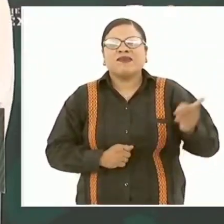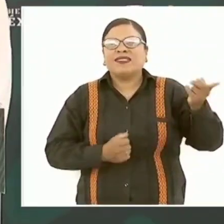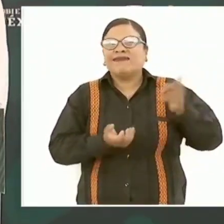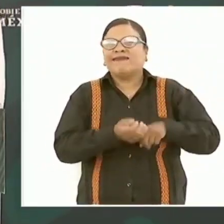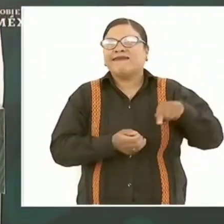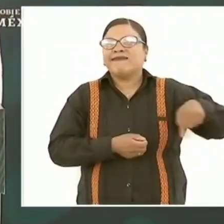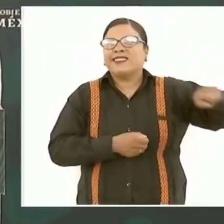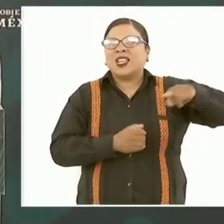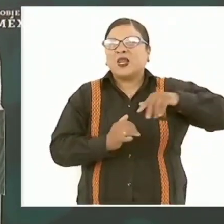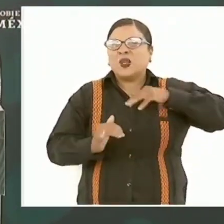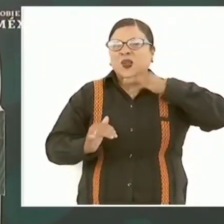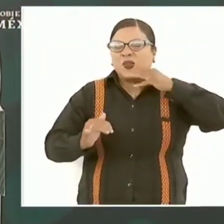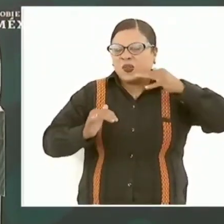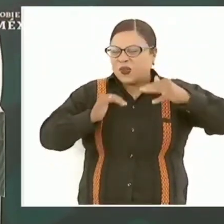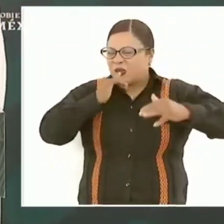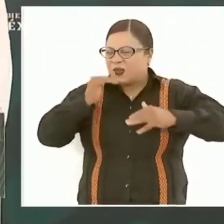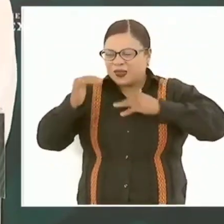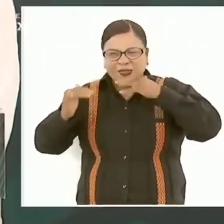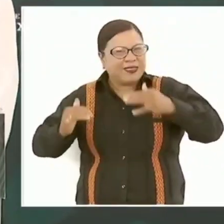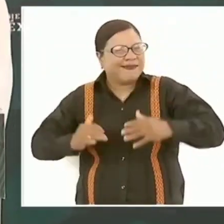corruptos.